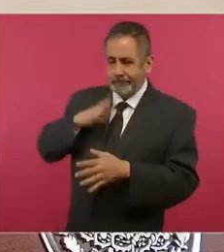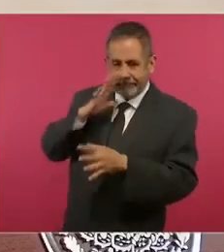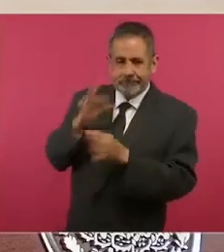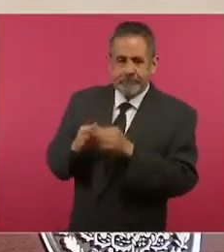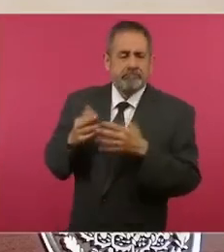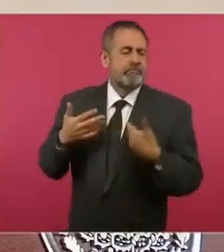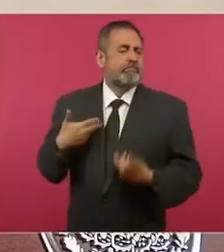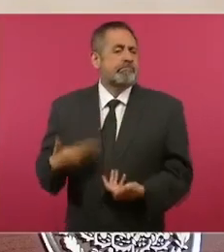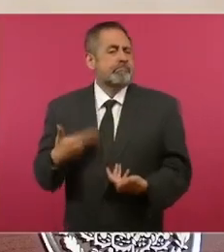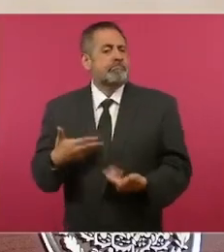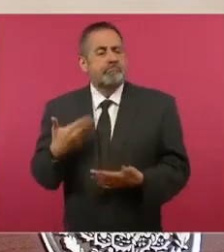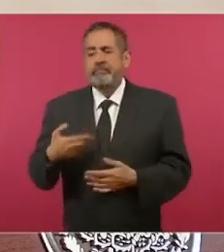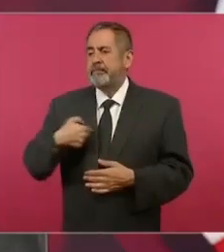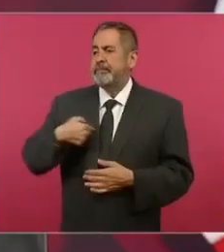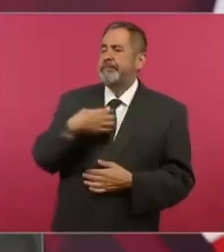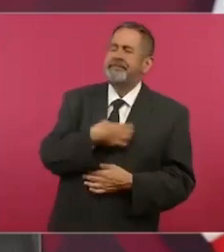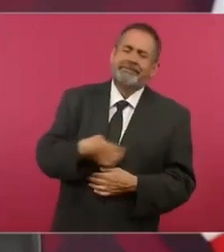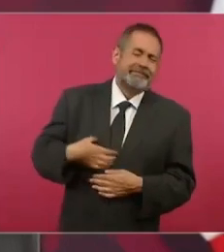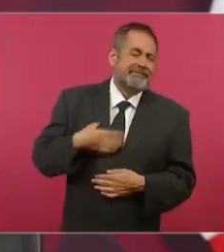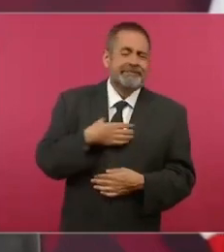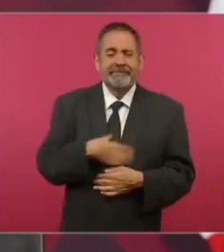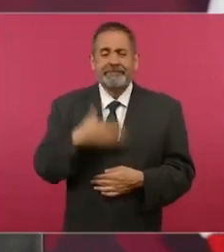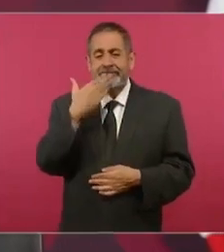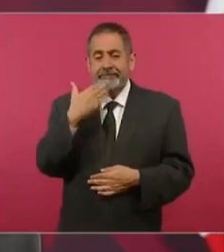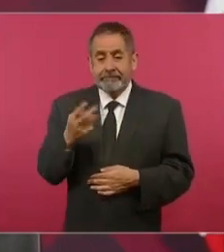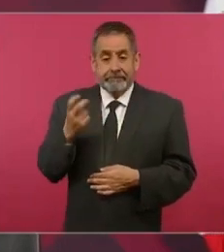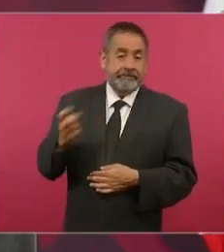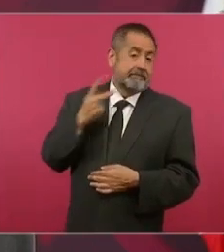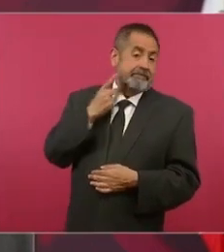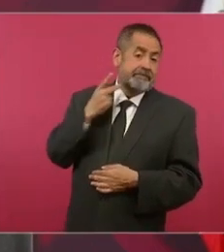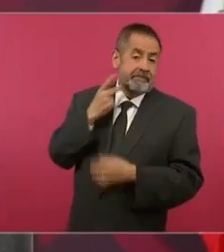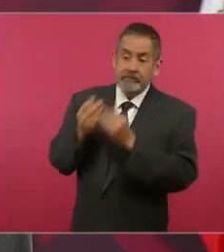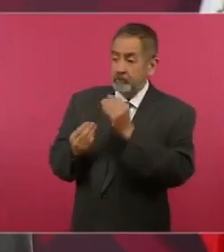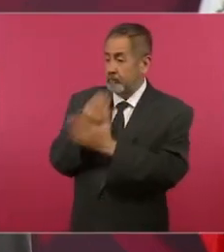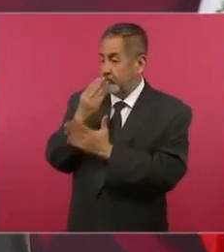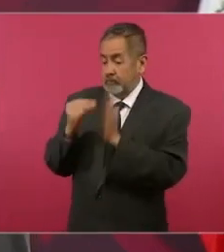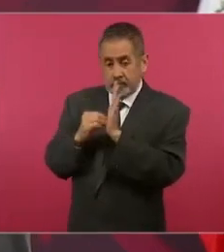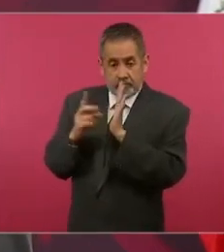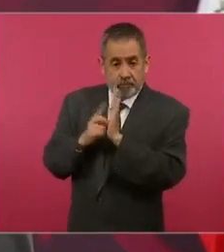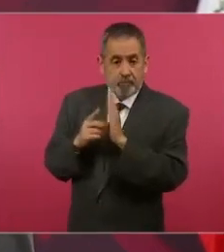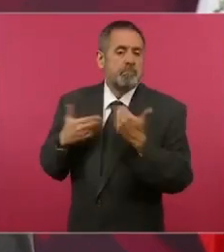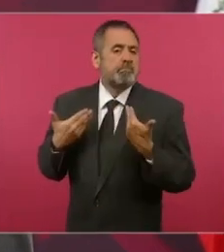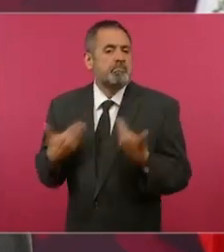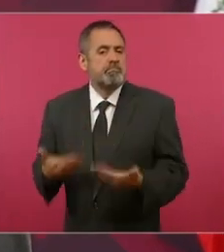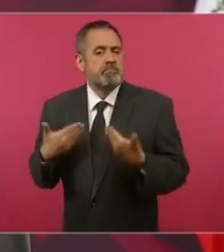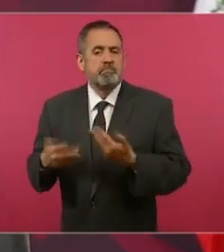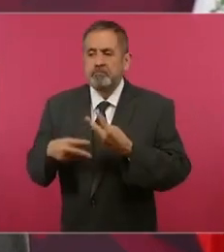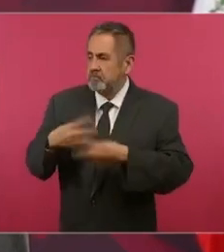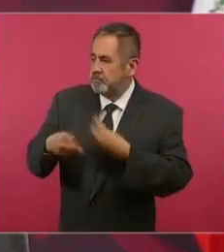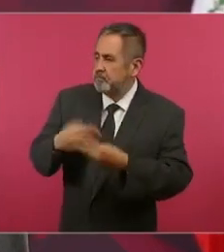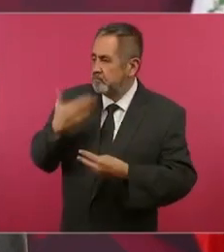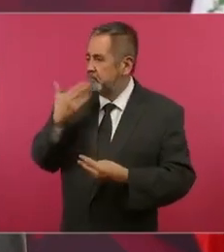muy contento porque esa política económica ha dado resultados.